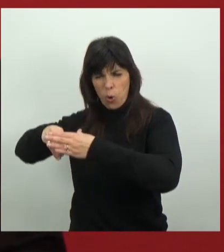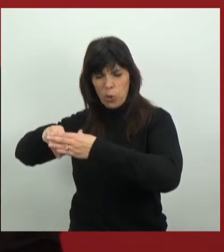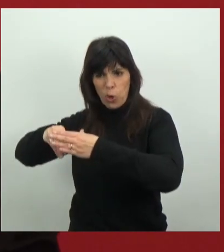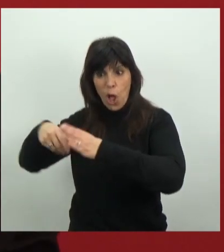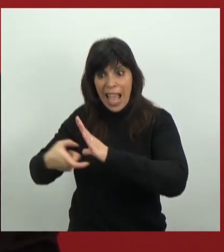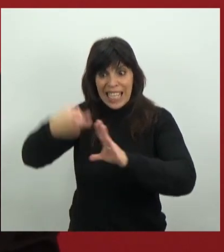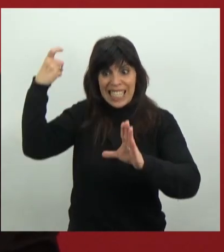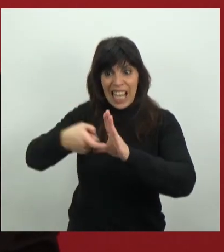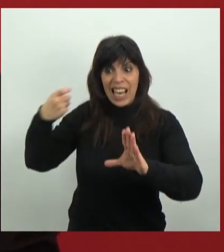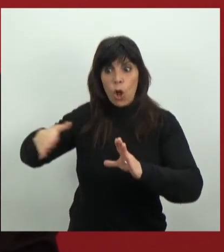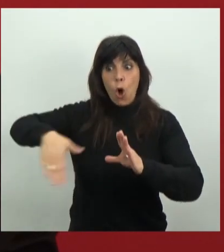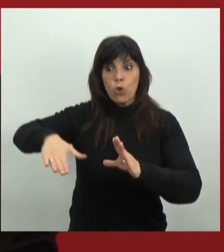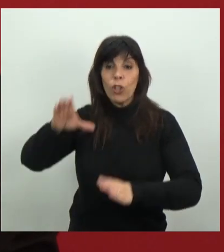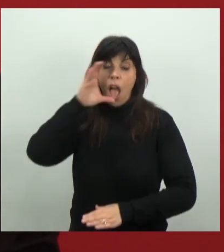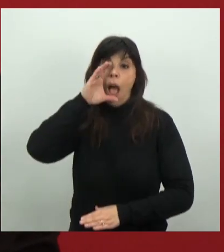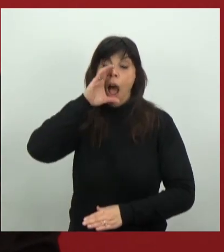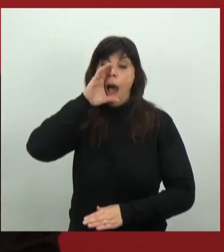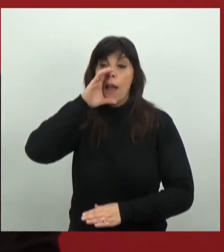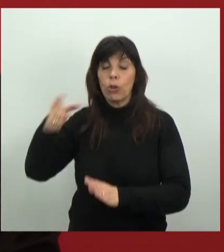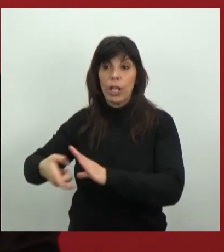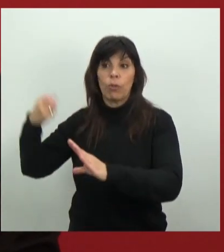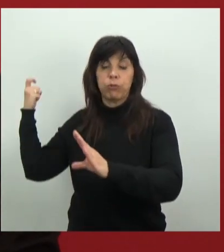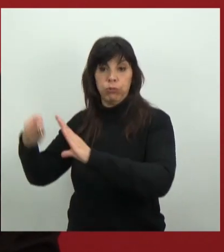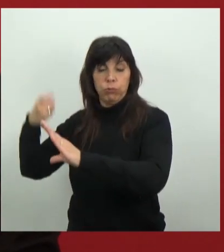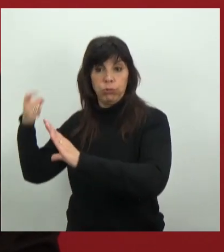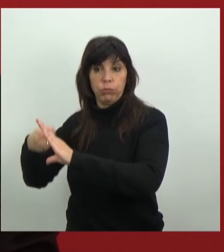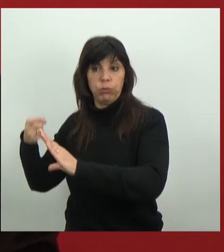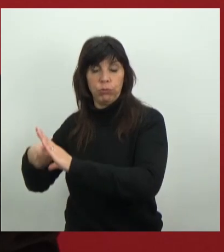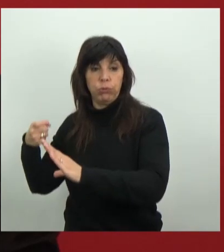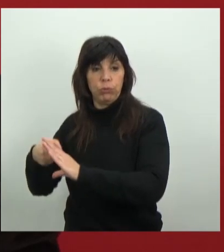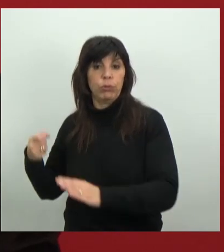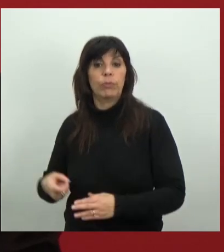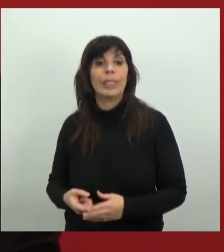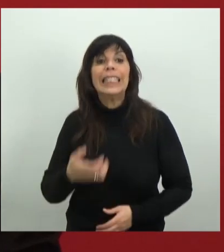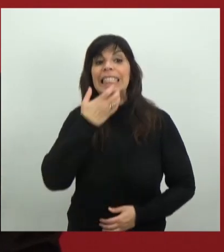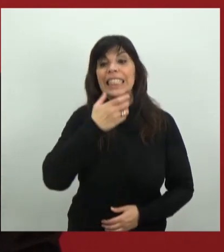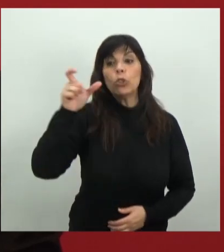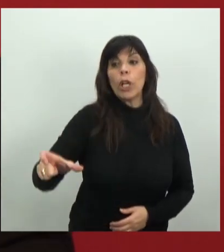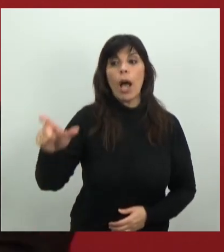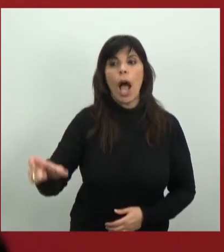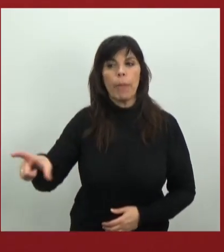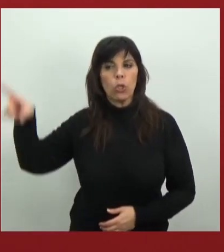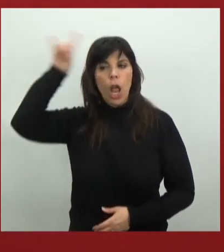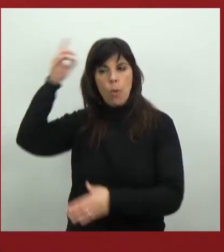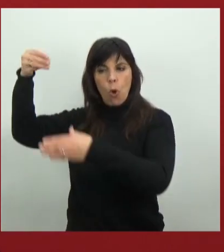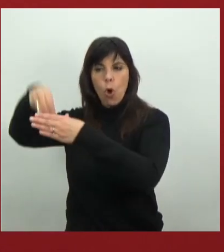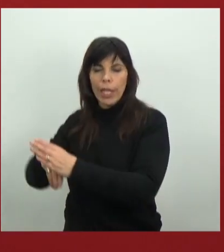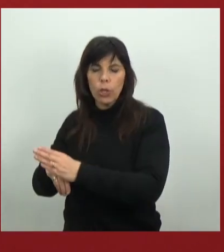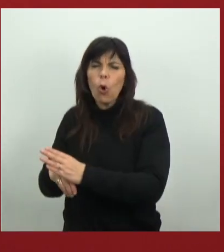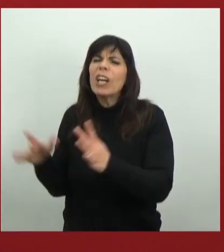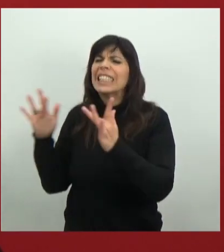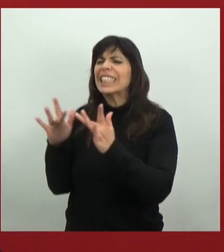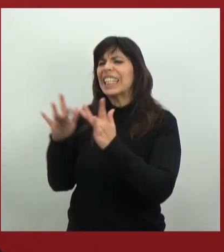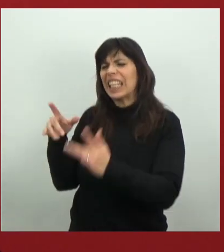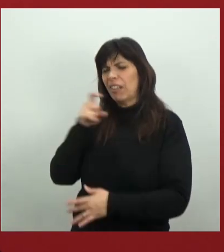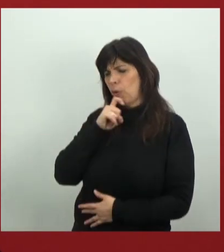Cuando una persona está realmente poseída, hay que tratarla de otra forma. Hay que mirar